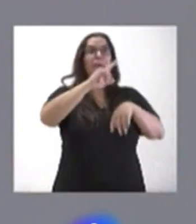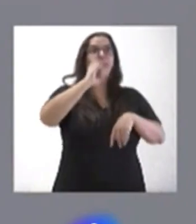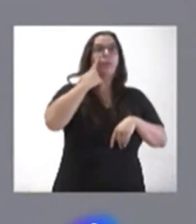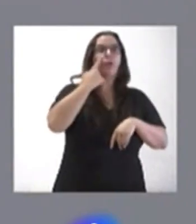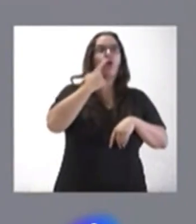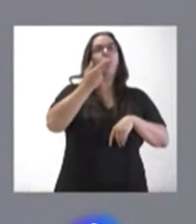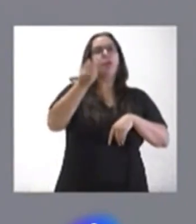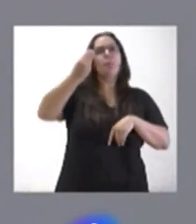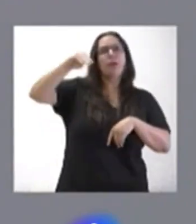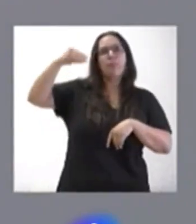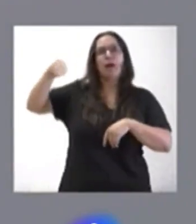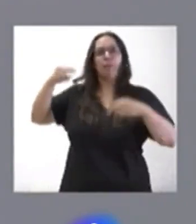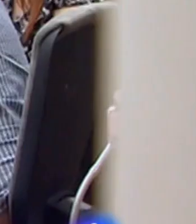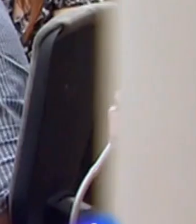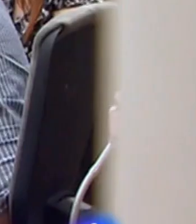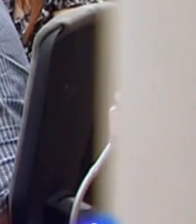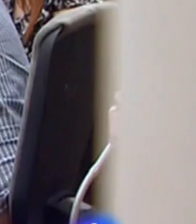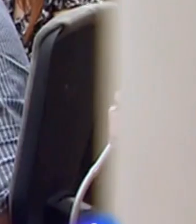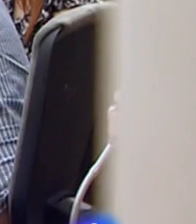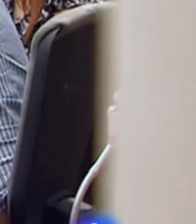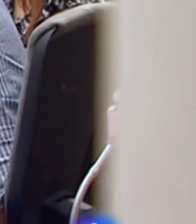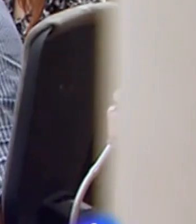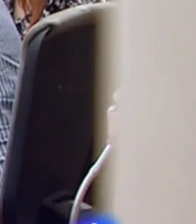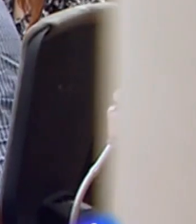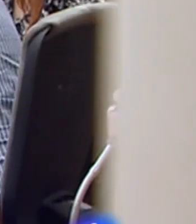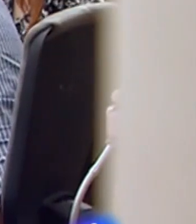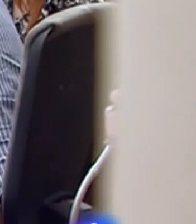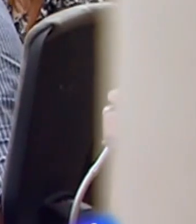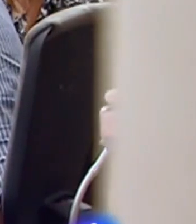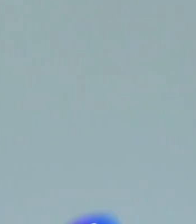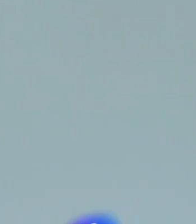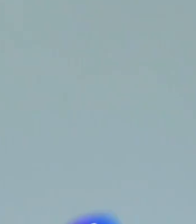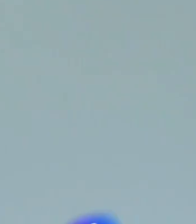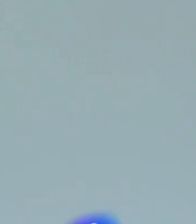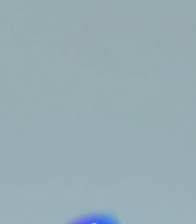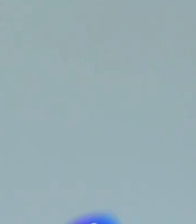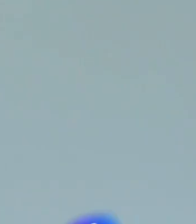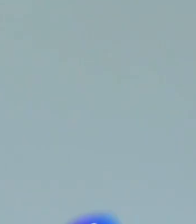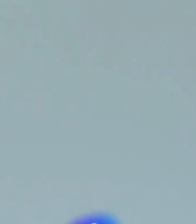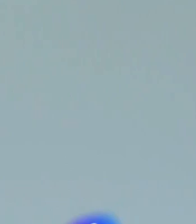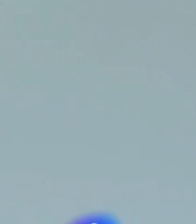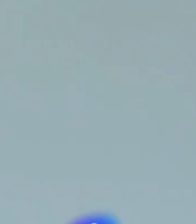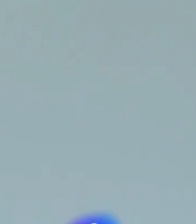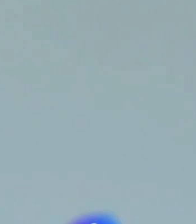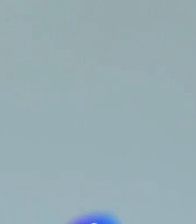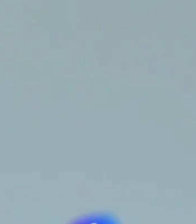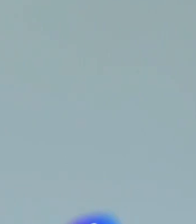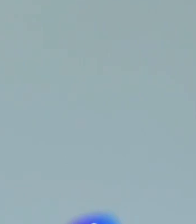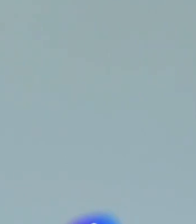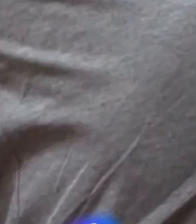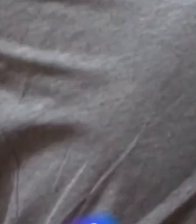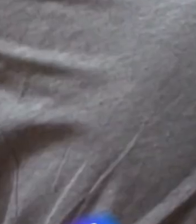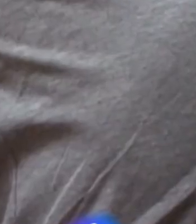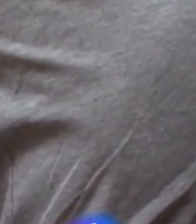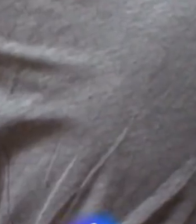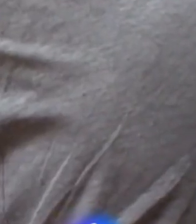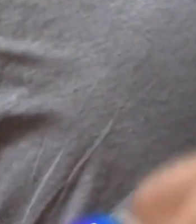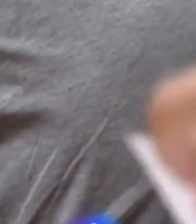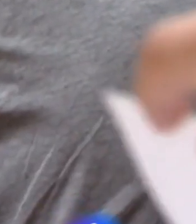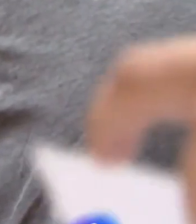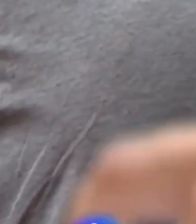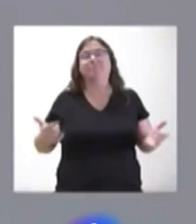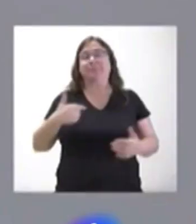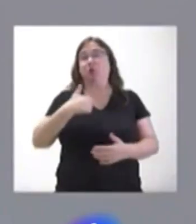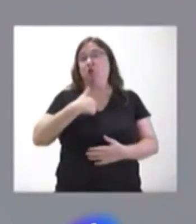ampliación de la visibilidad. En la rueda de prensa el portavoz no ha entrado a valorar los resultados del pasado domingo, pero sí ha advertido.